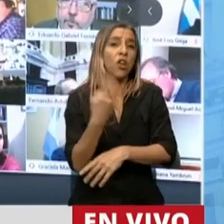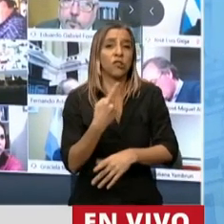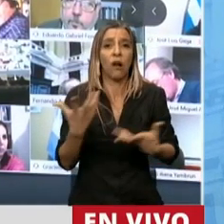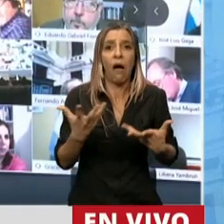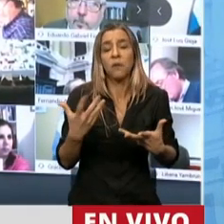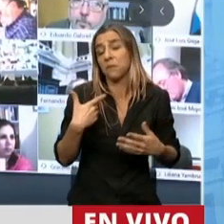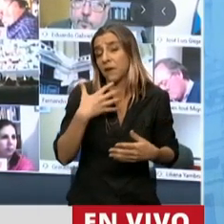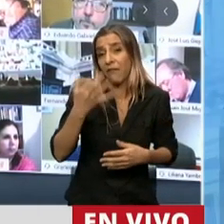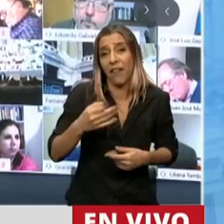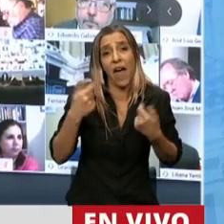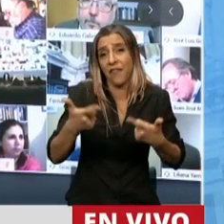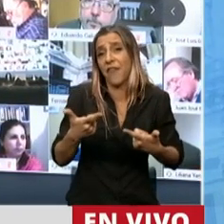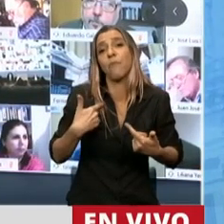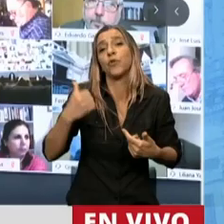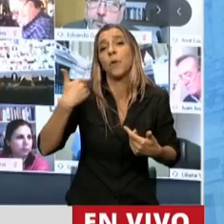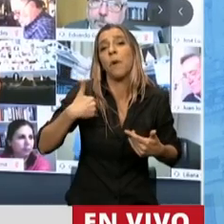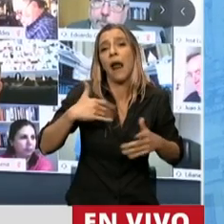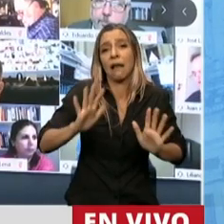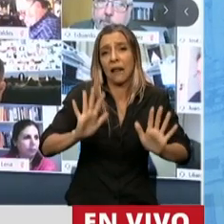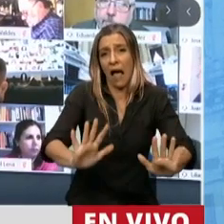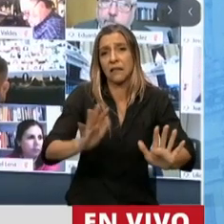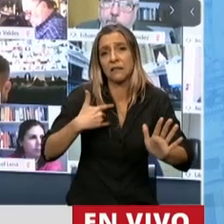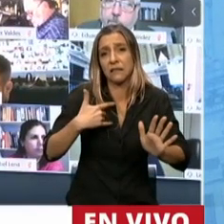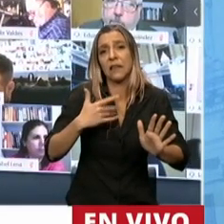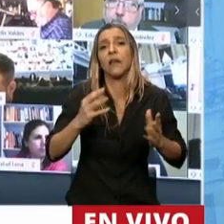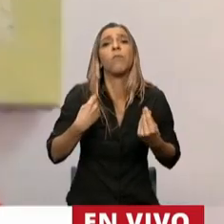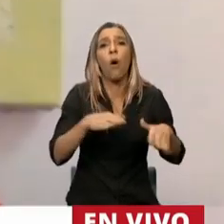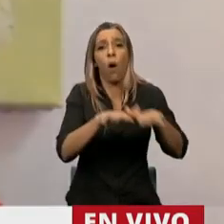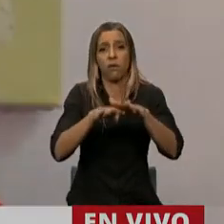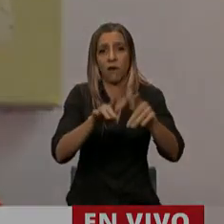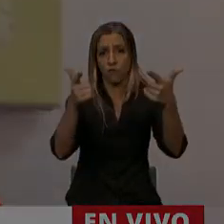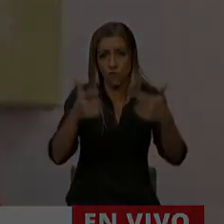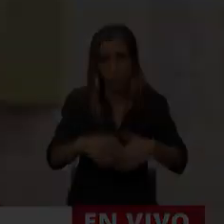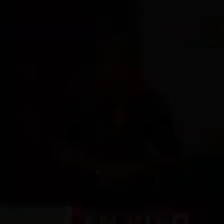quedarse. Muchas gracias. Gracias, diputada. En el uso de